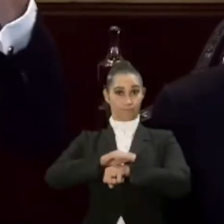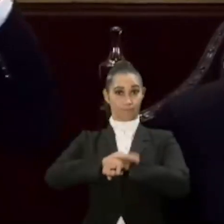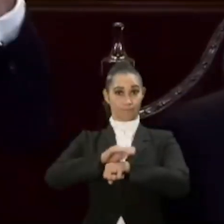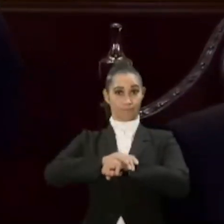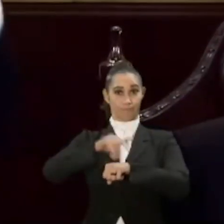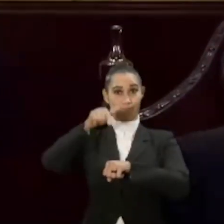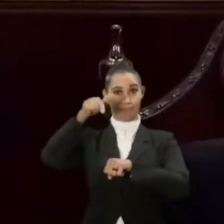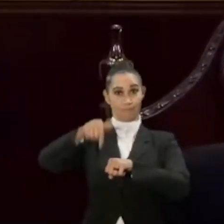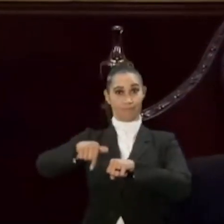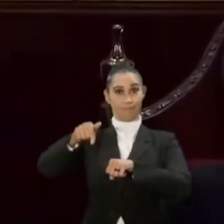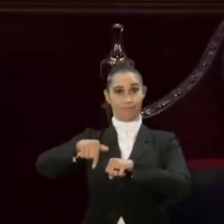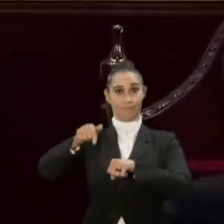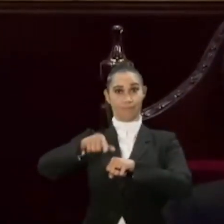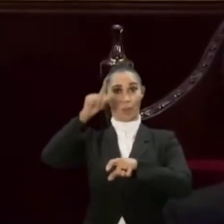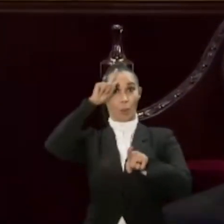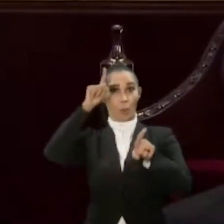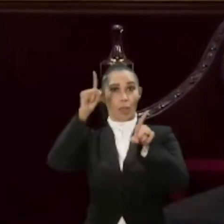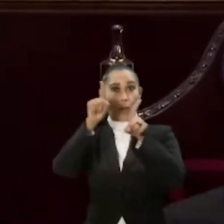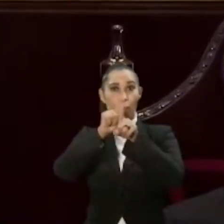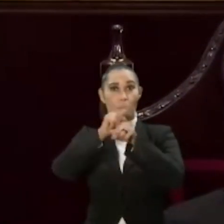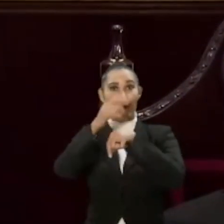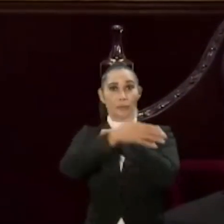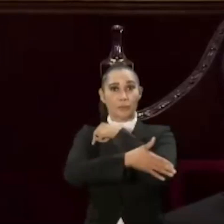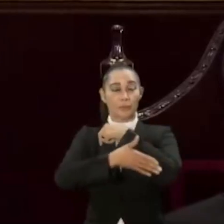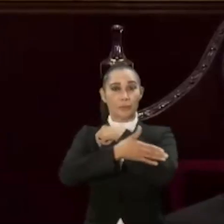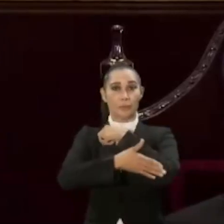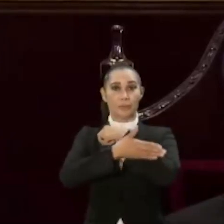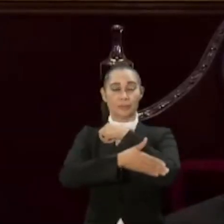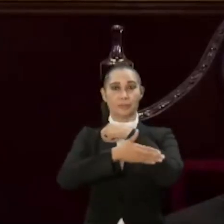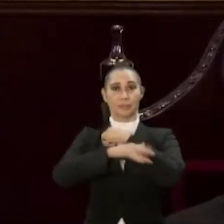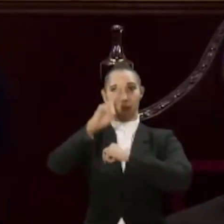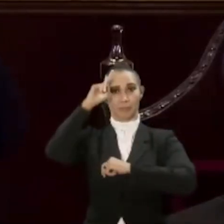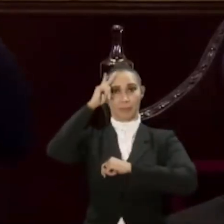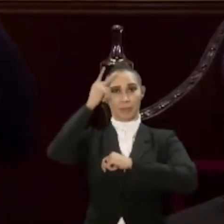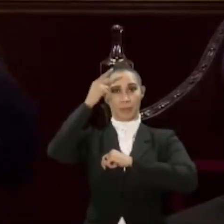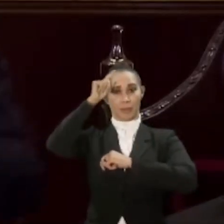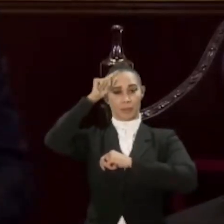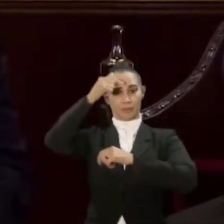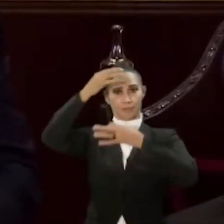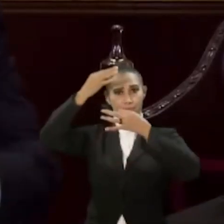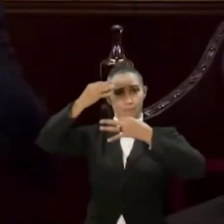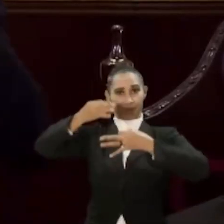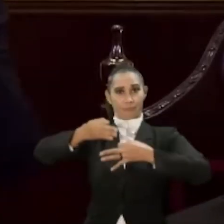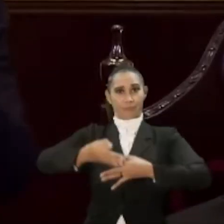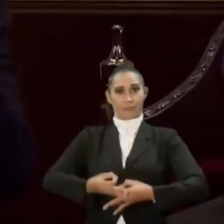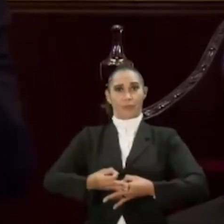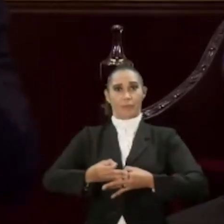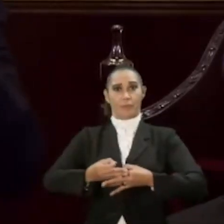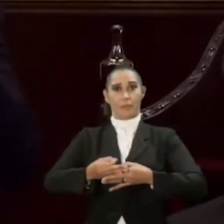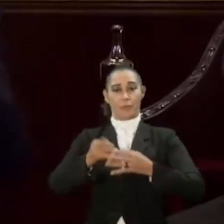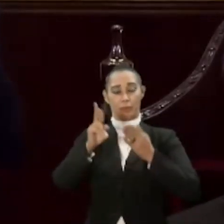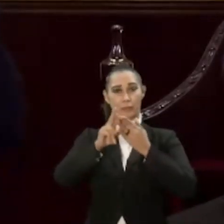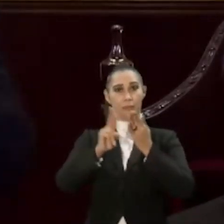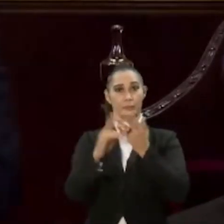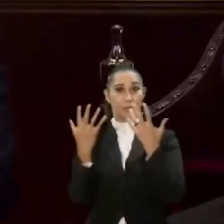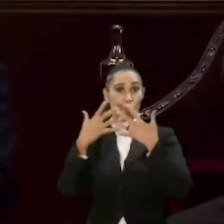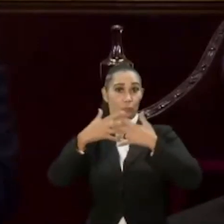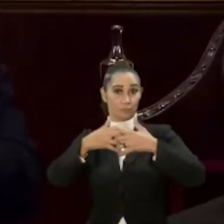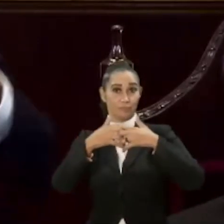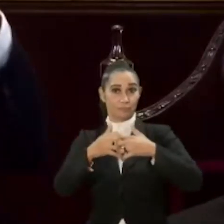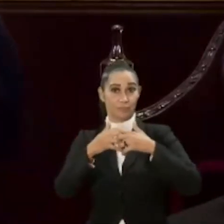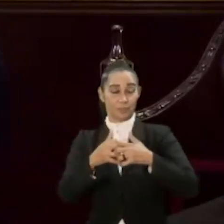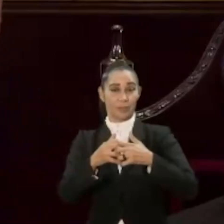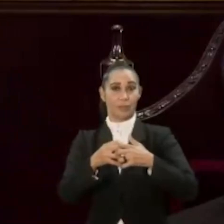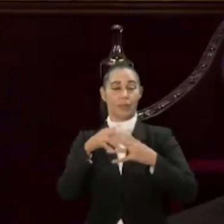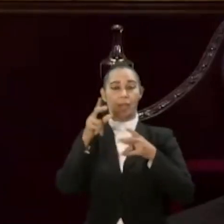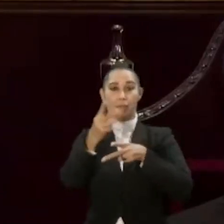Llamo desde aquí a un gran pacto de nación para una política de Estado firme, estratégica y uniforme